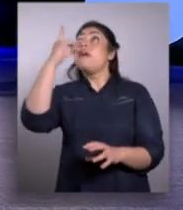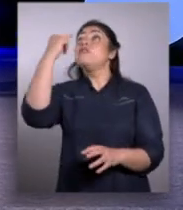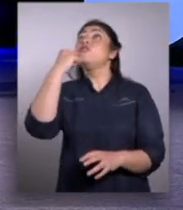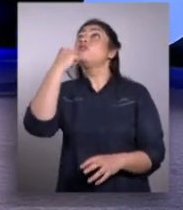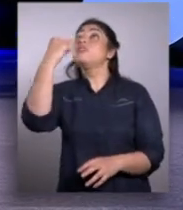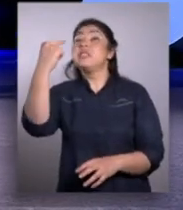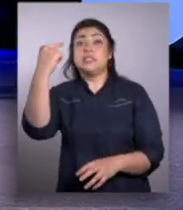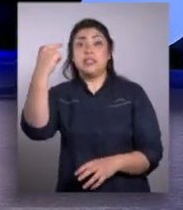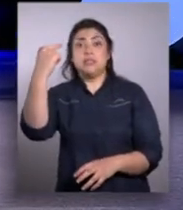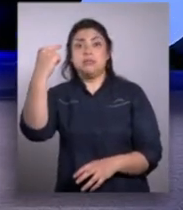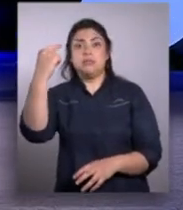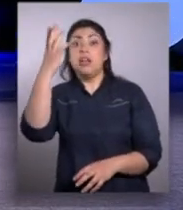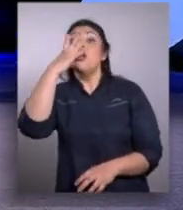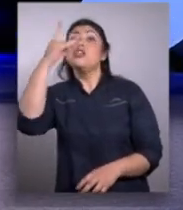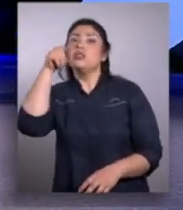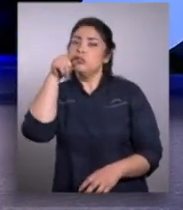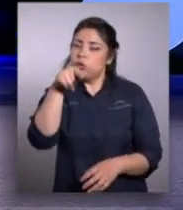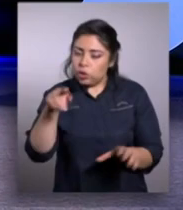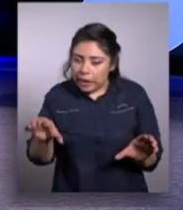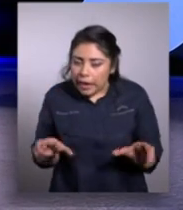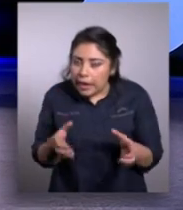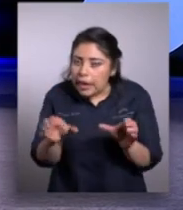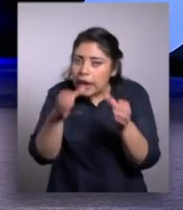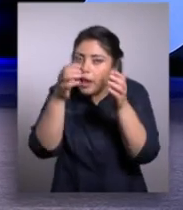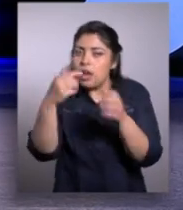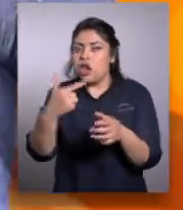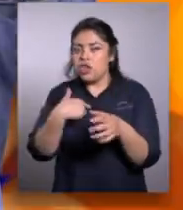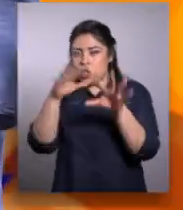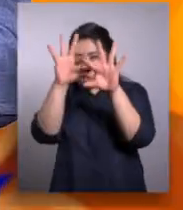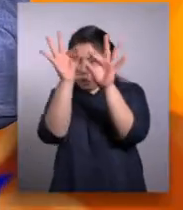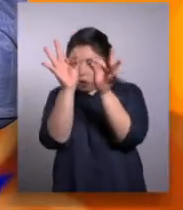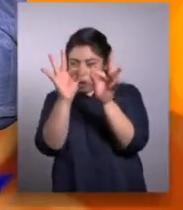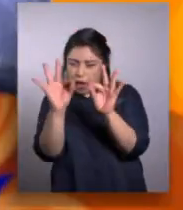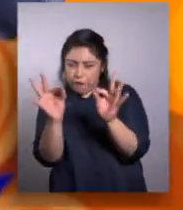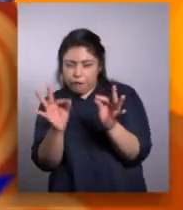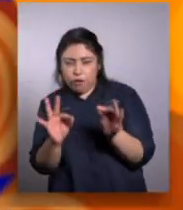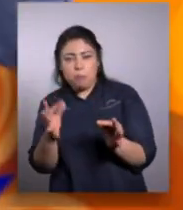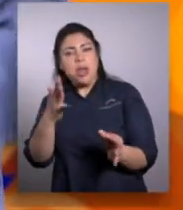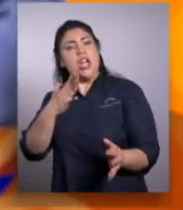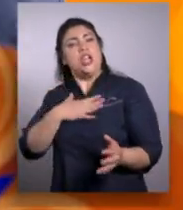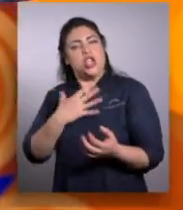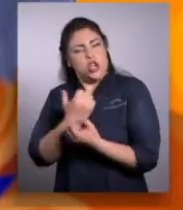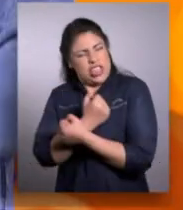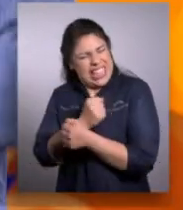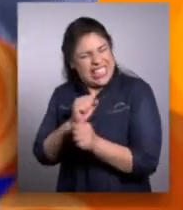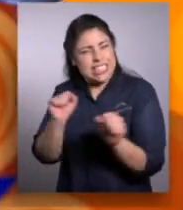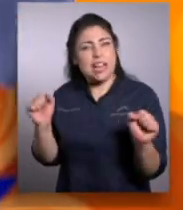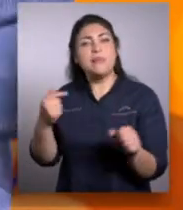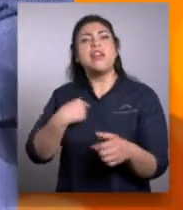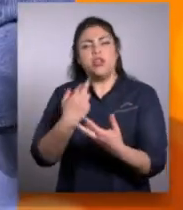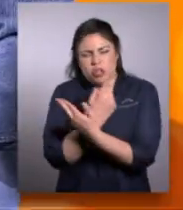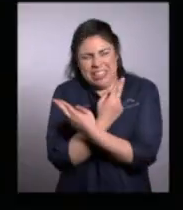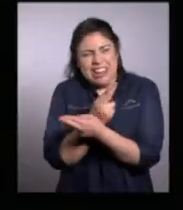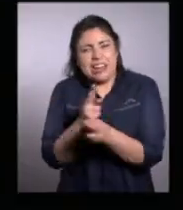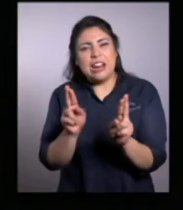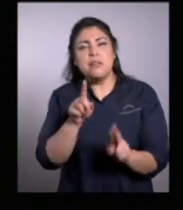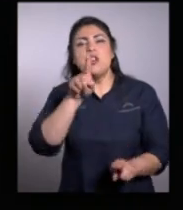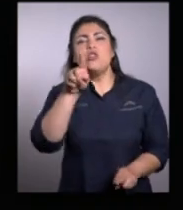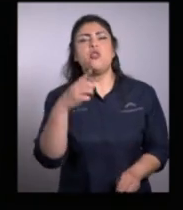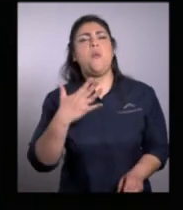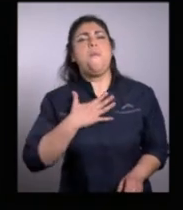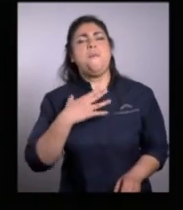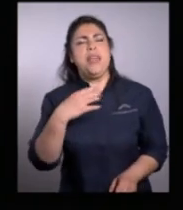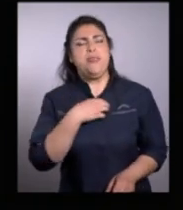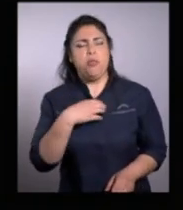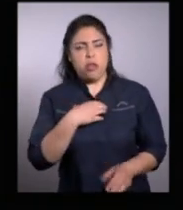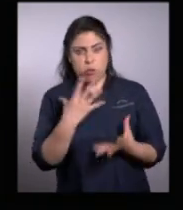israel no temas porque yo te redime te puse nombre mío eres tú y lo que quiero que